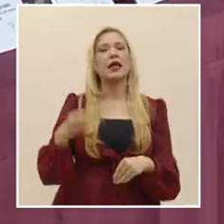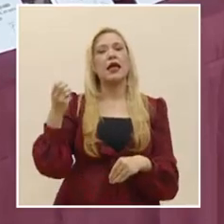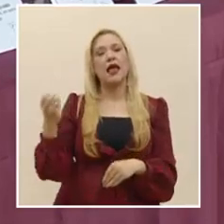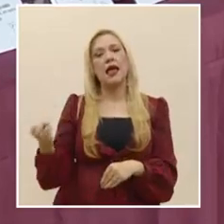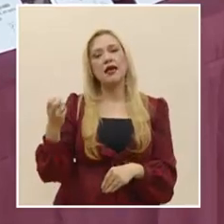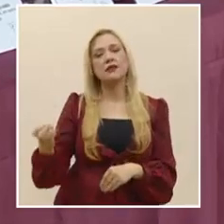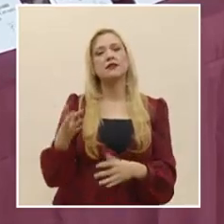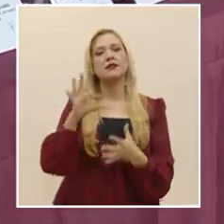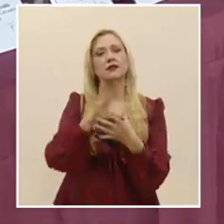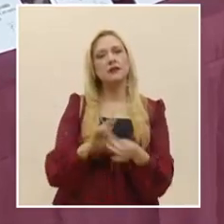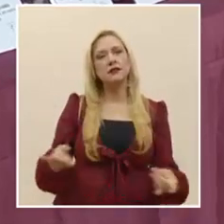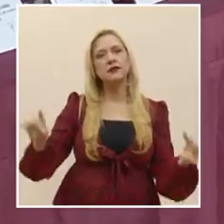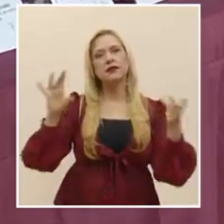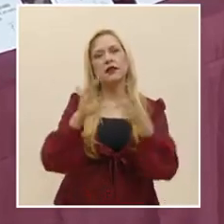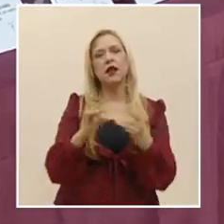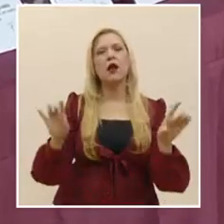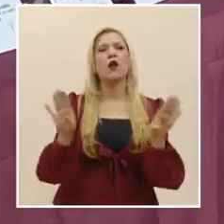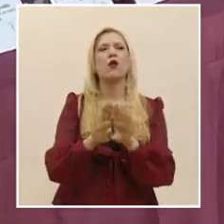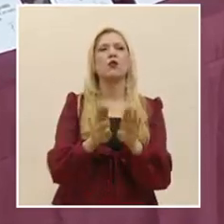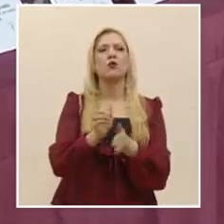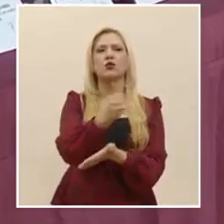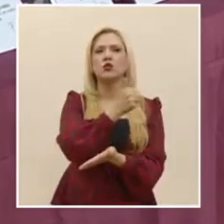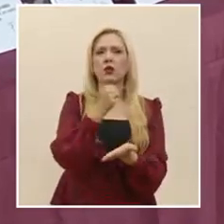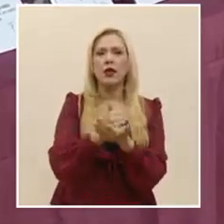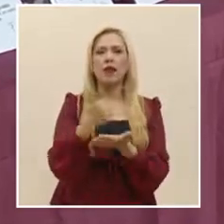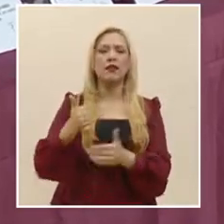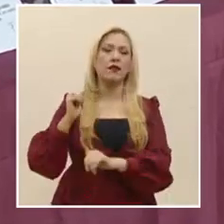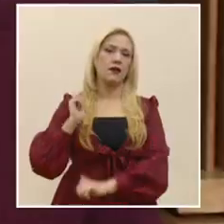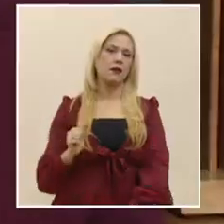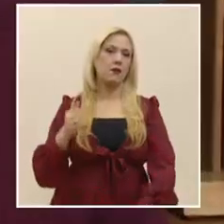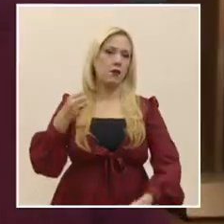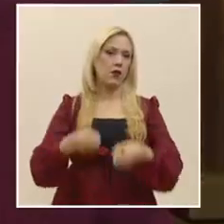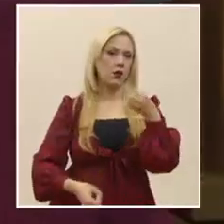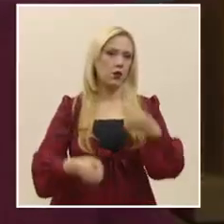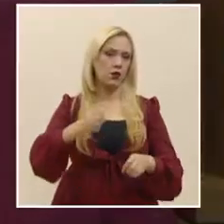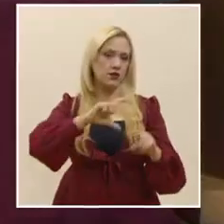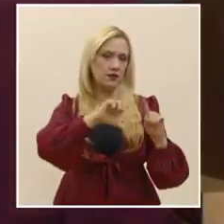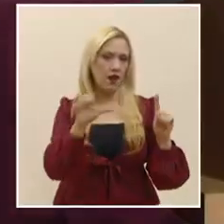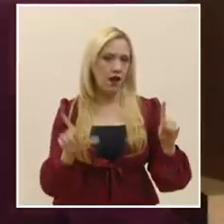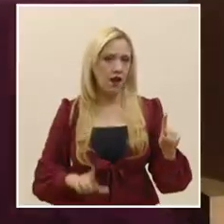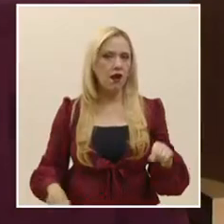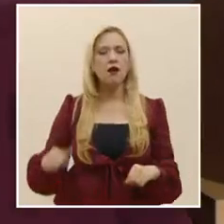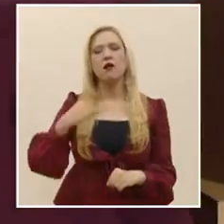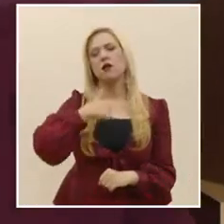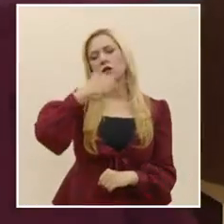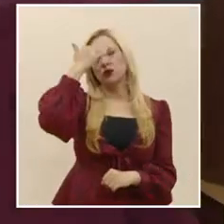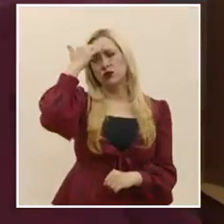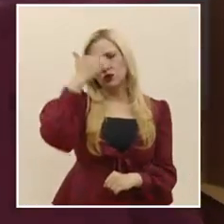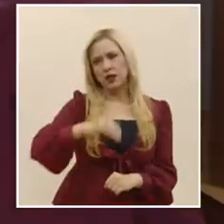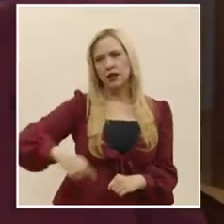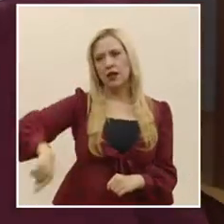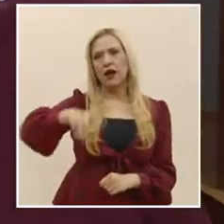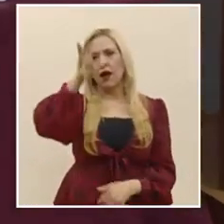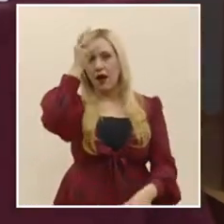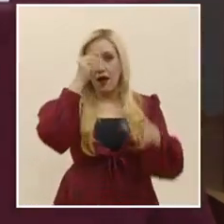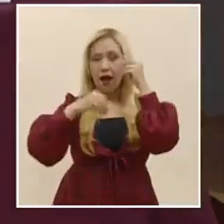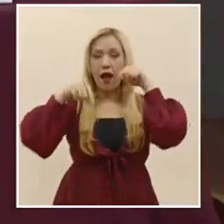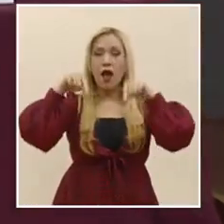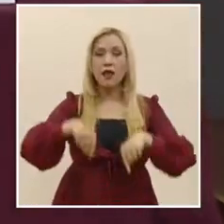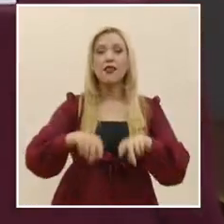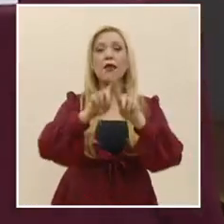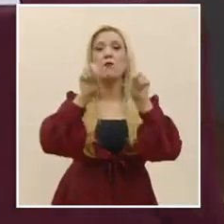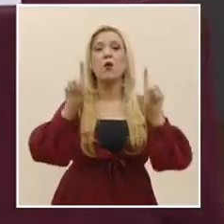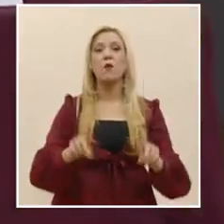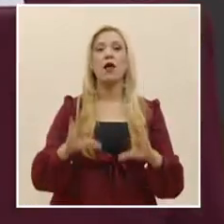el conversatorio El urbanismo y el poder judicial. Estoy seguro que los conocimientos adquiridos en este diplomado les